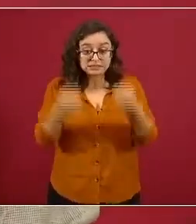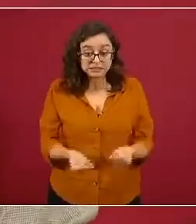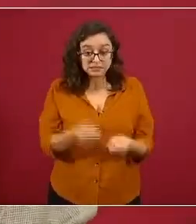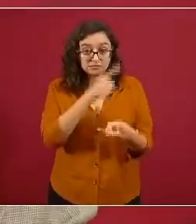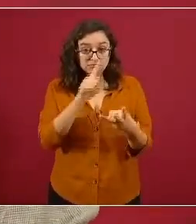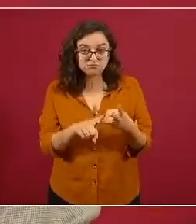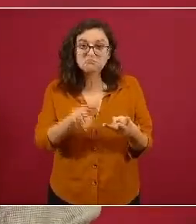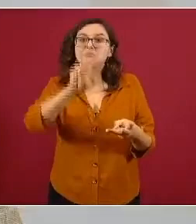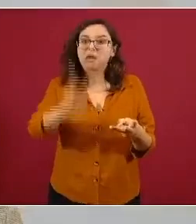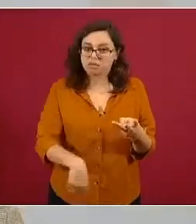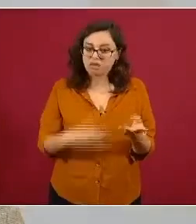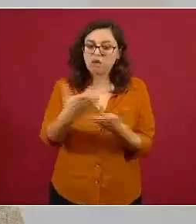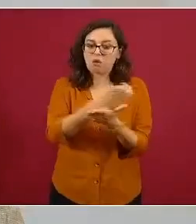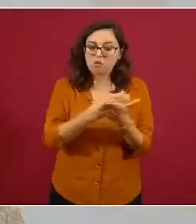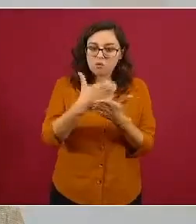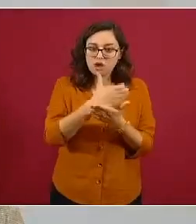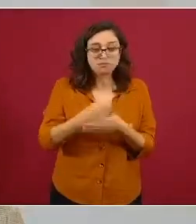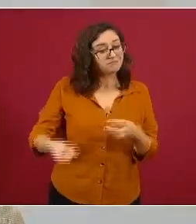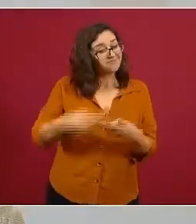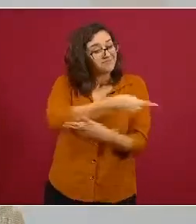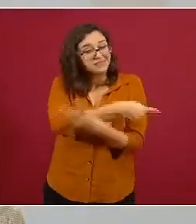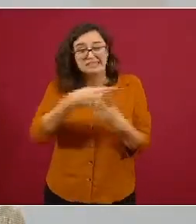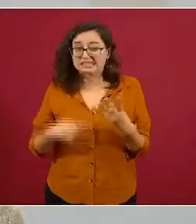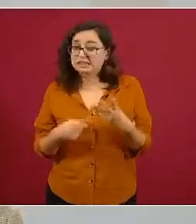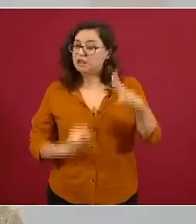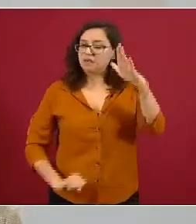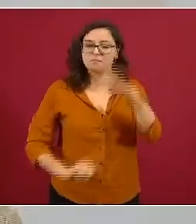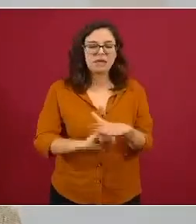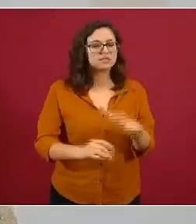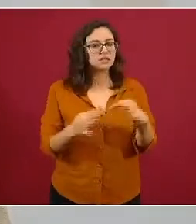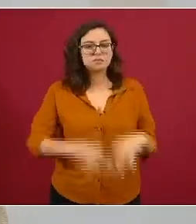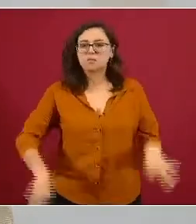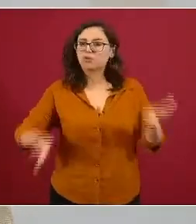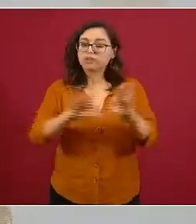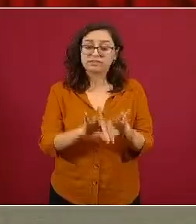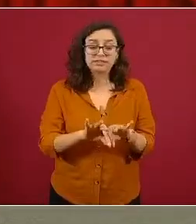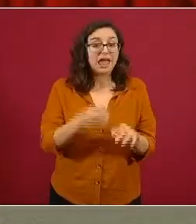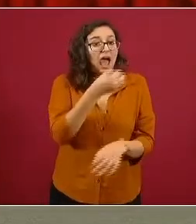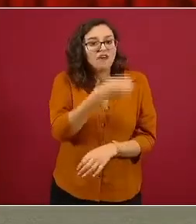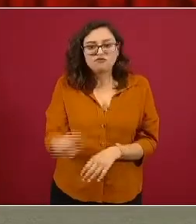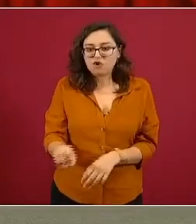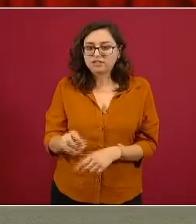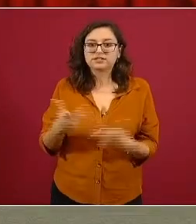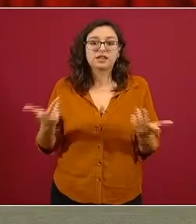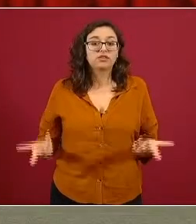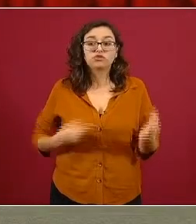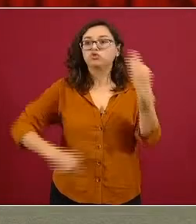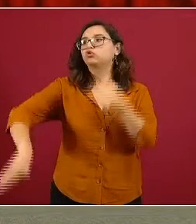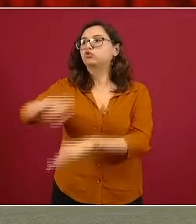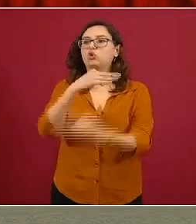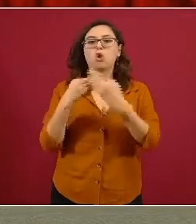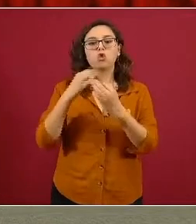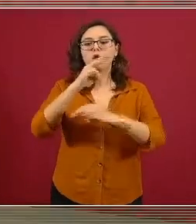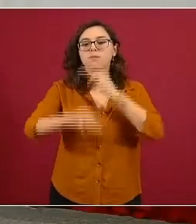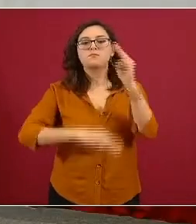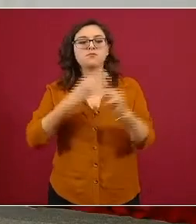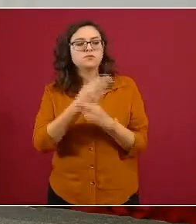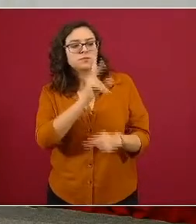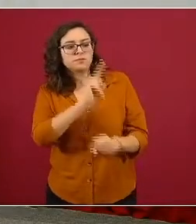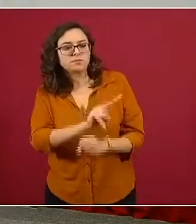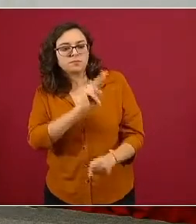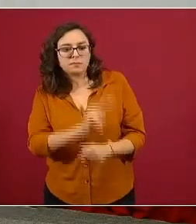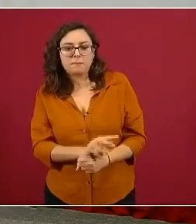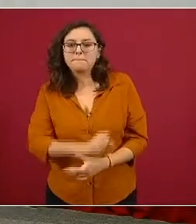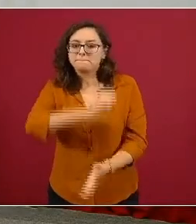y eficaz, que son los tres elementos fundamentales que buscan las agencias de regulación sanitaria para poder dar